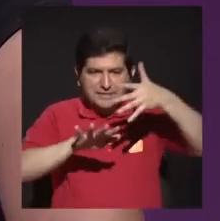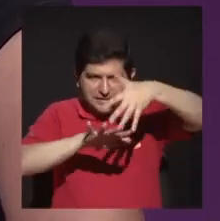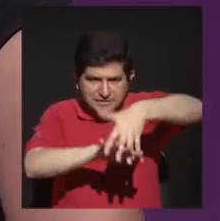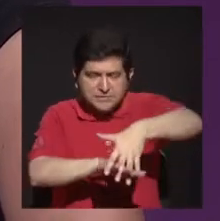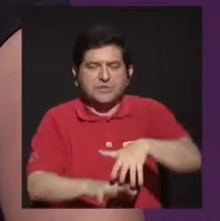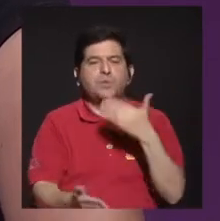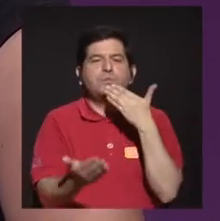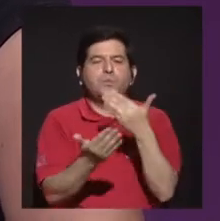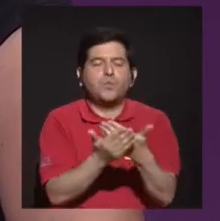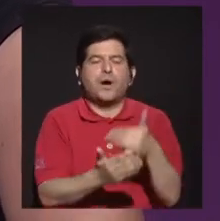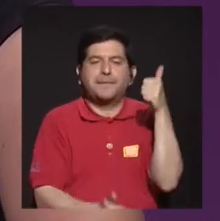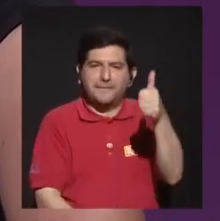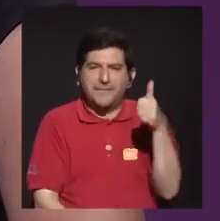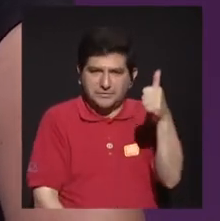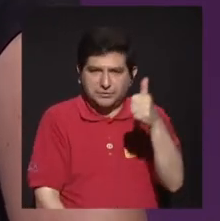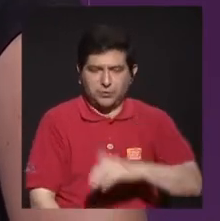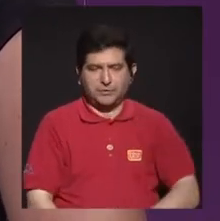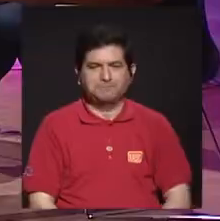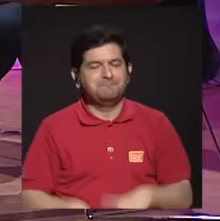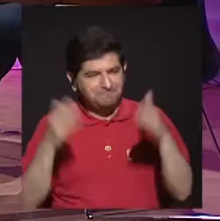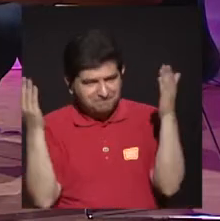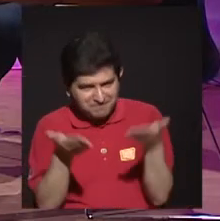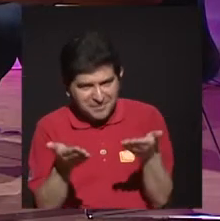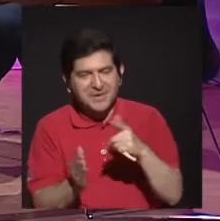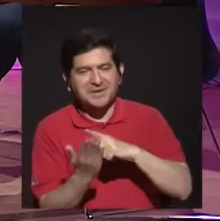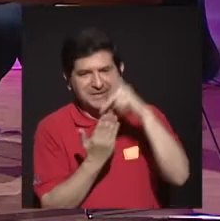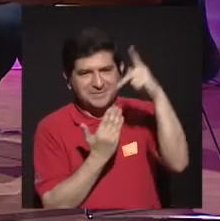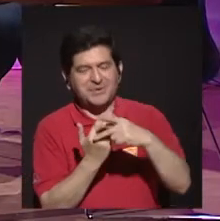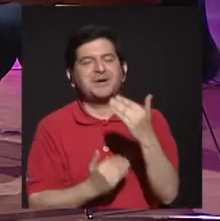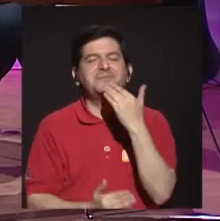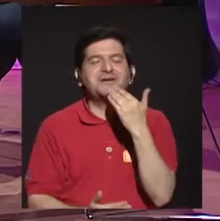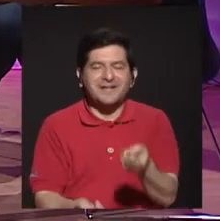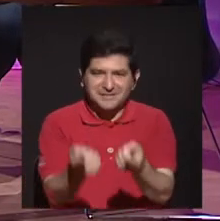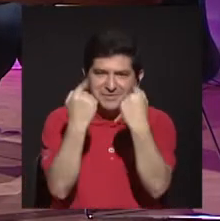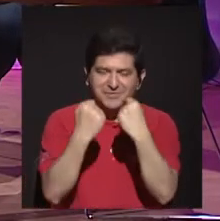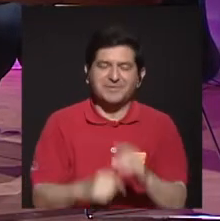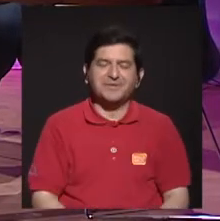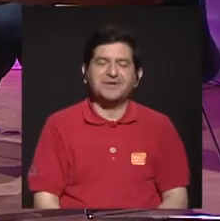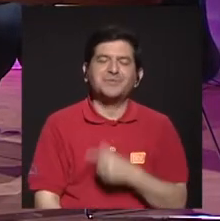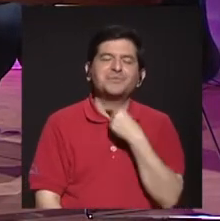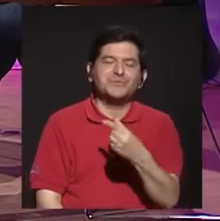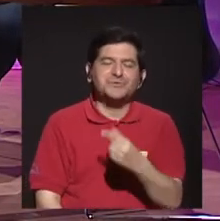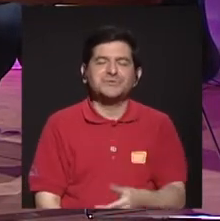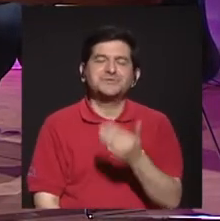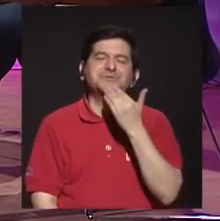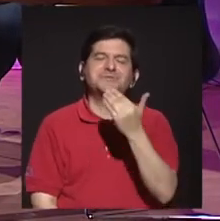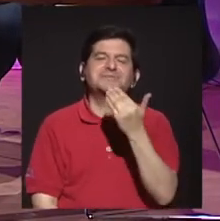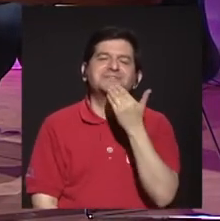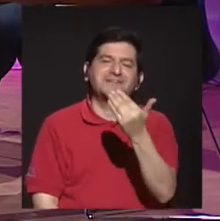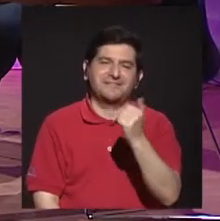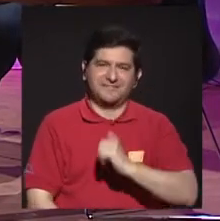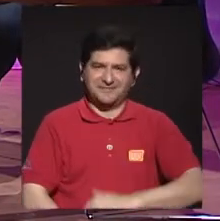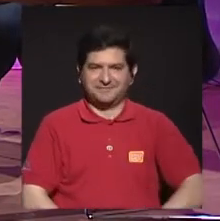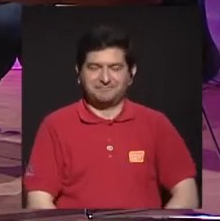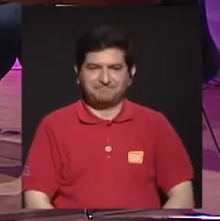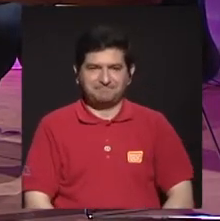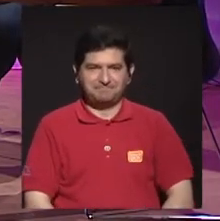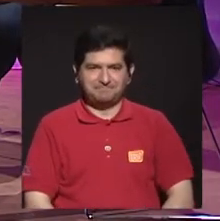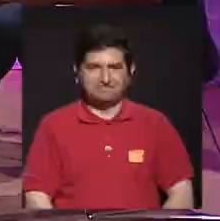Integral El Buen Pastor. Bienvenidas al programa, gracias por estar acá. Muchas gracias por la oportunidad.